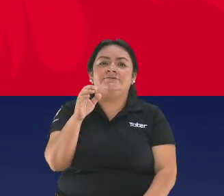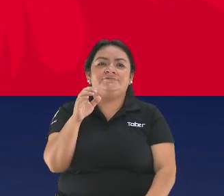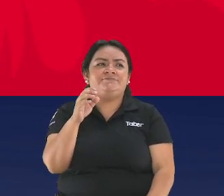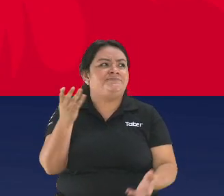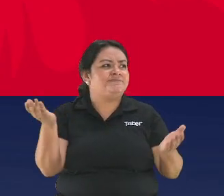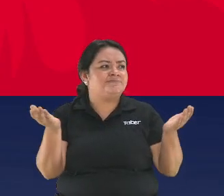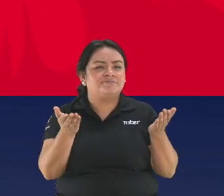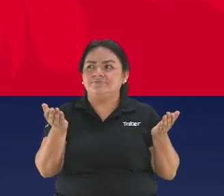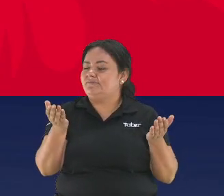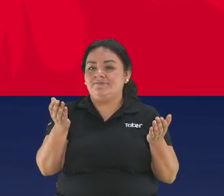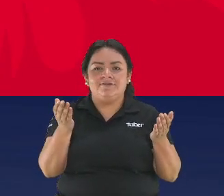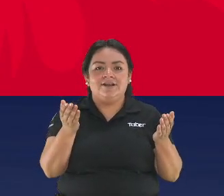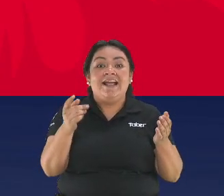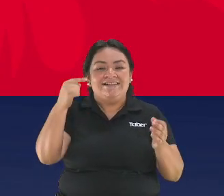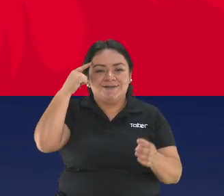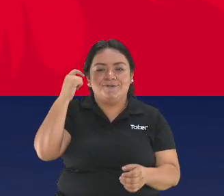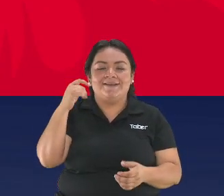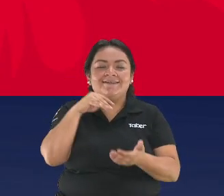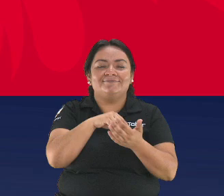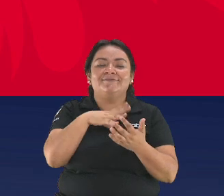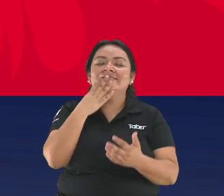que les hizo caer